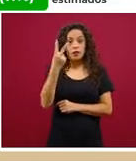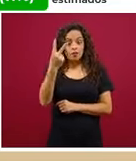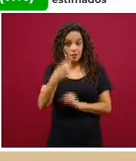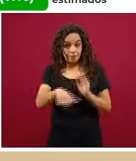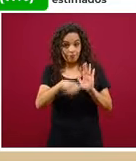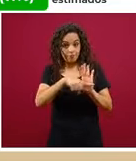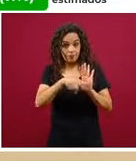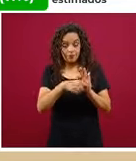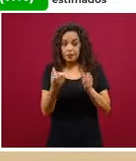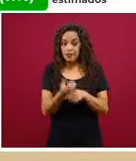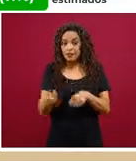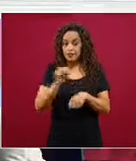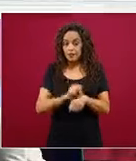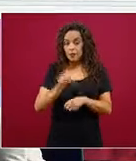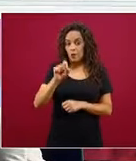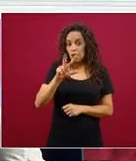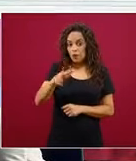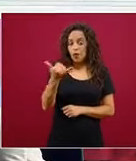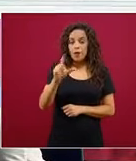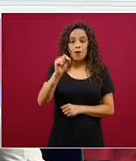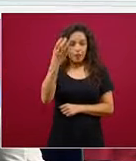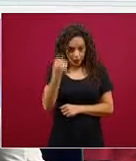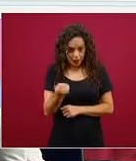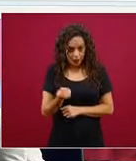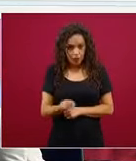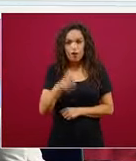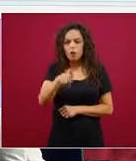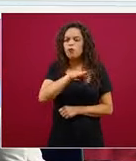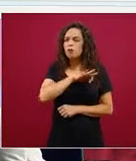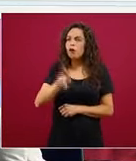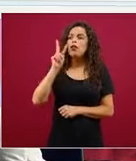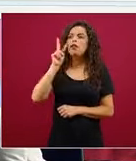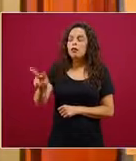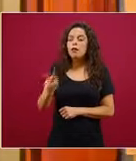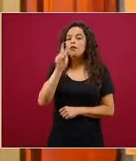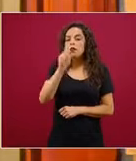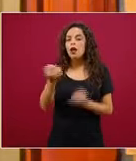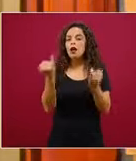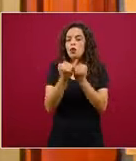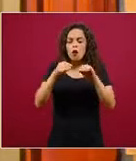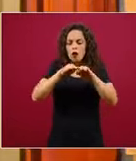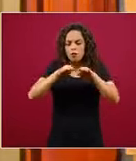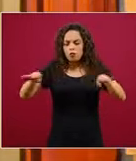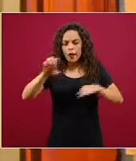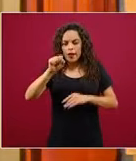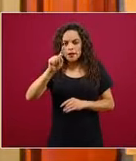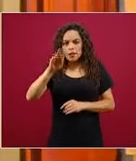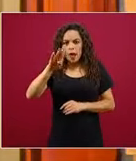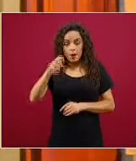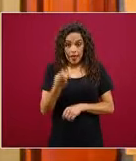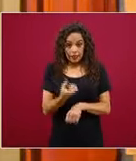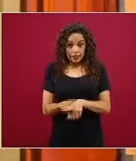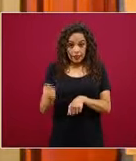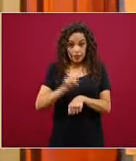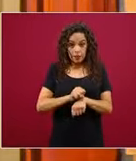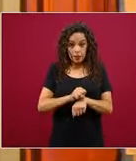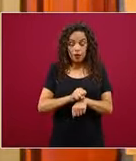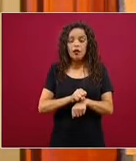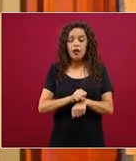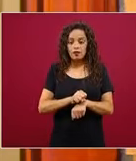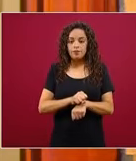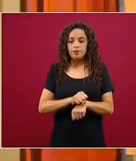y 29. Algo también que ustedes notarán se mantuvo prácticamente estable durante toda esta semana fue la proporción